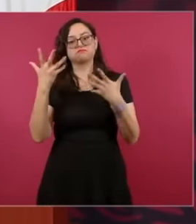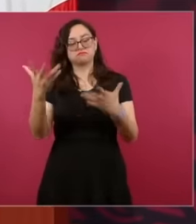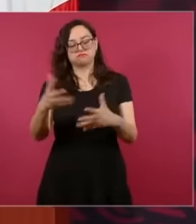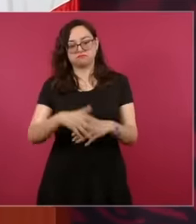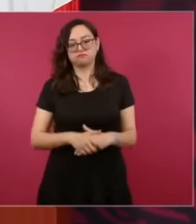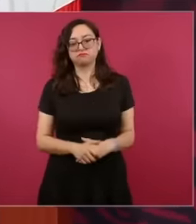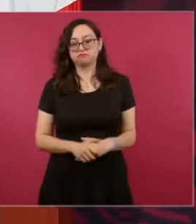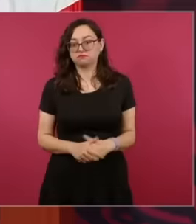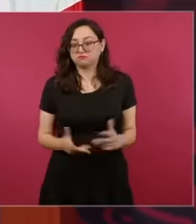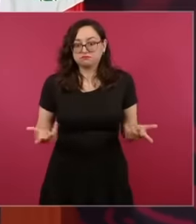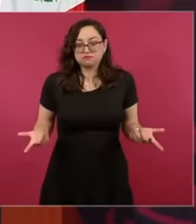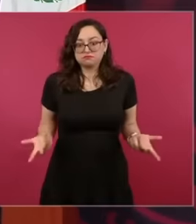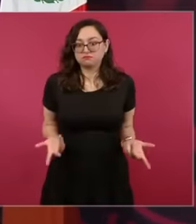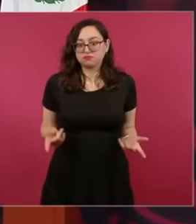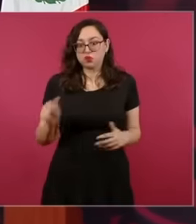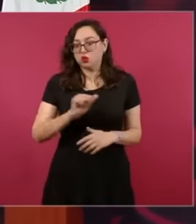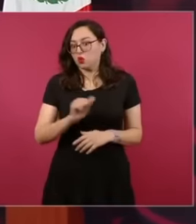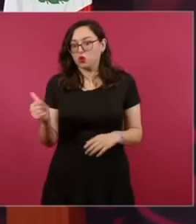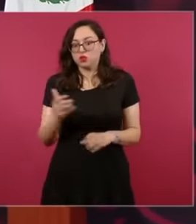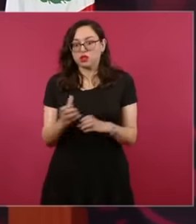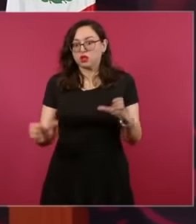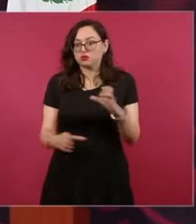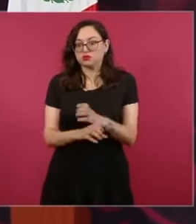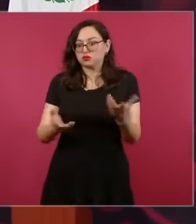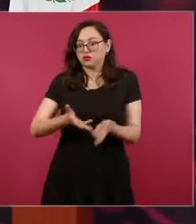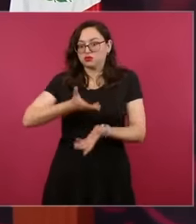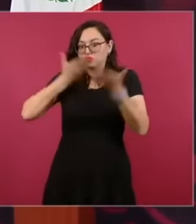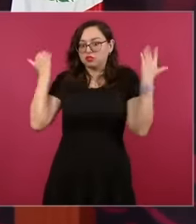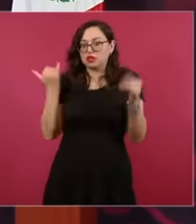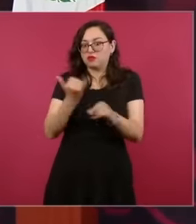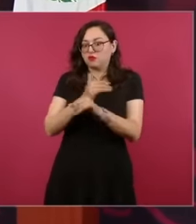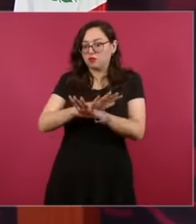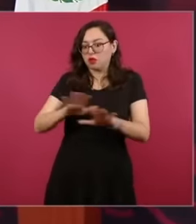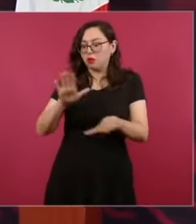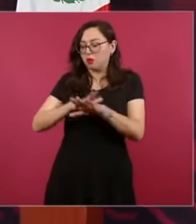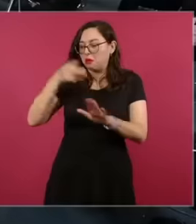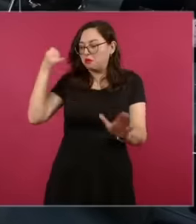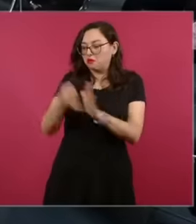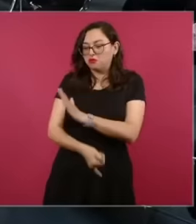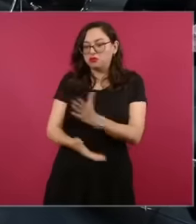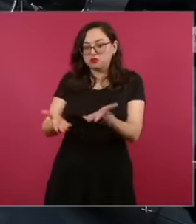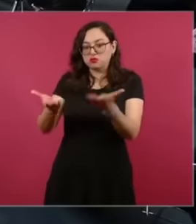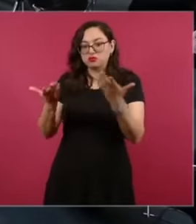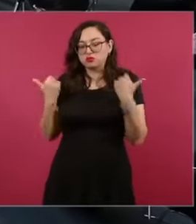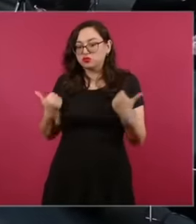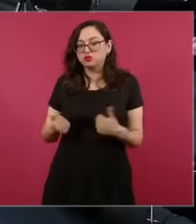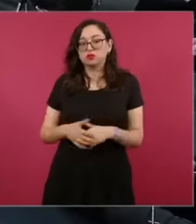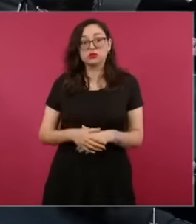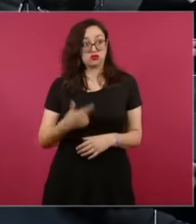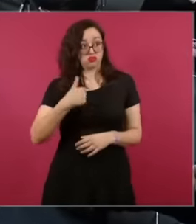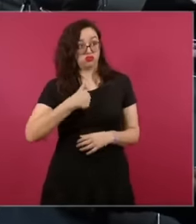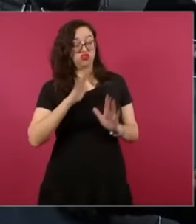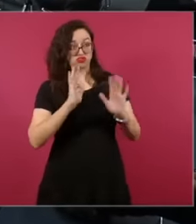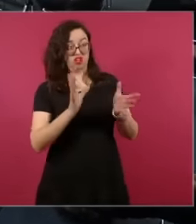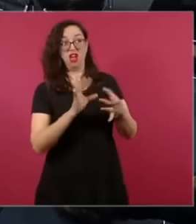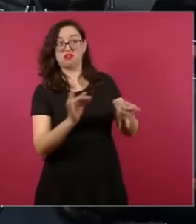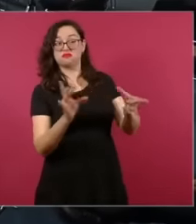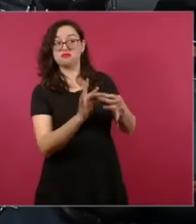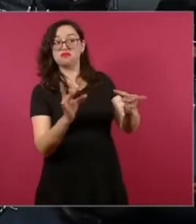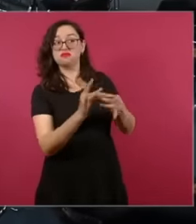más, no tengo mayor información. ¿No hay preocupación por el panorama que le comento? De